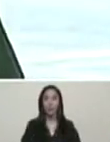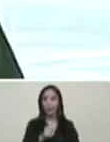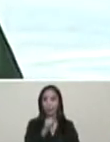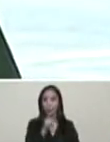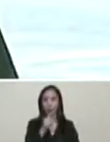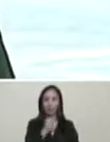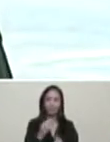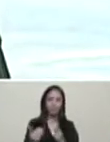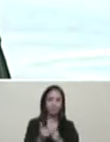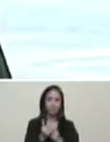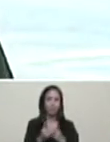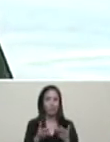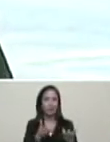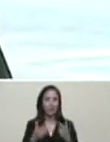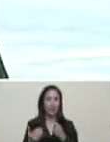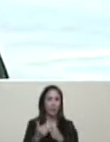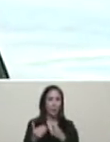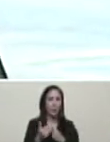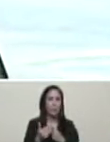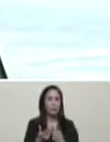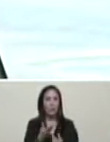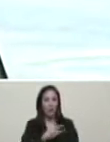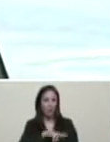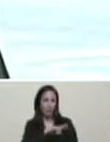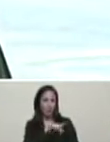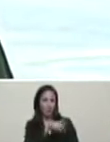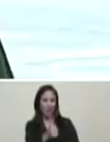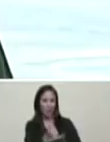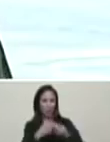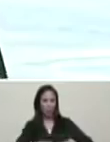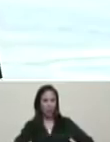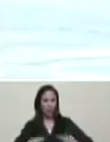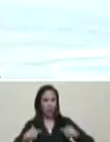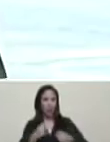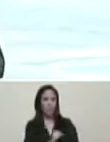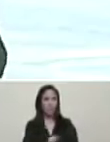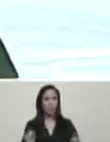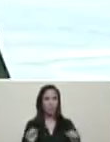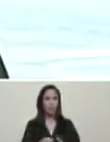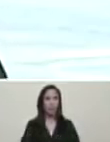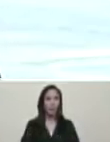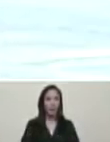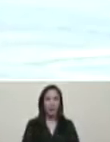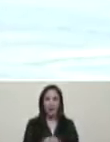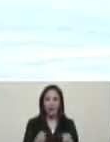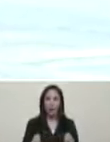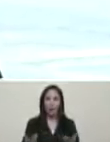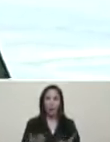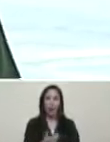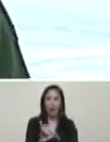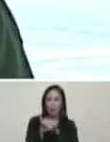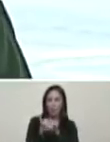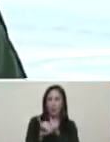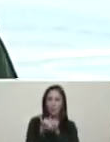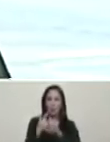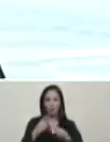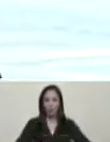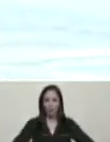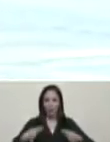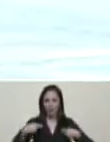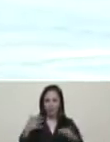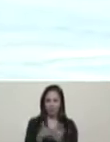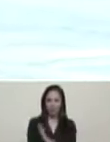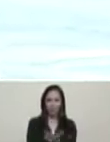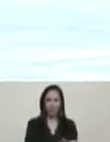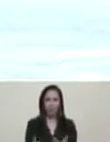tanta guerra mediática que esa falsa ayuda humanitaria, esa ayuda humanitaria no significa nada